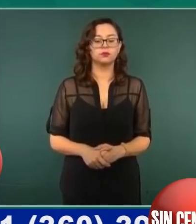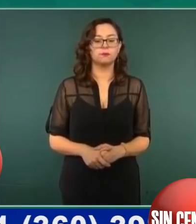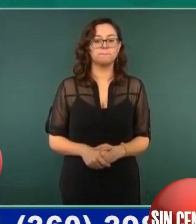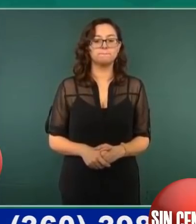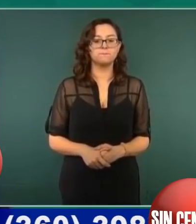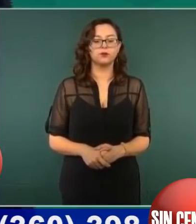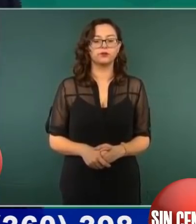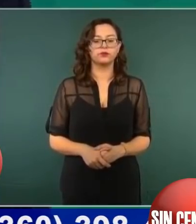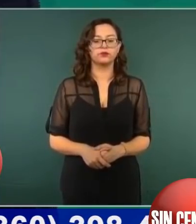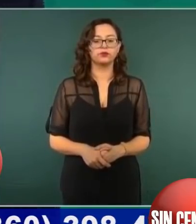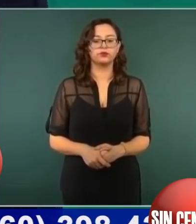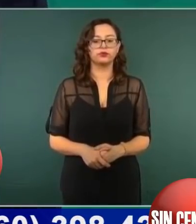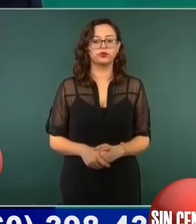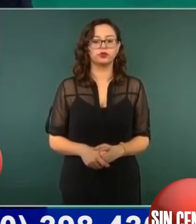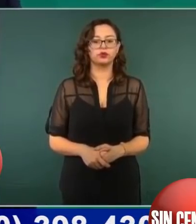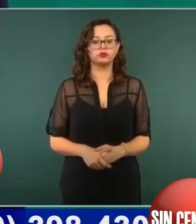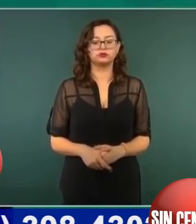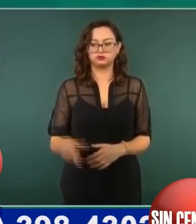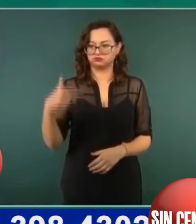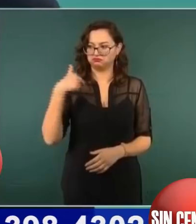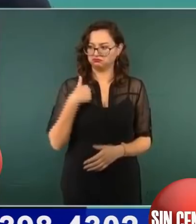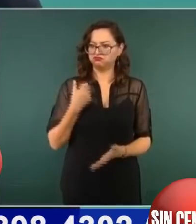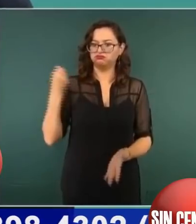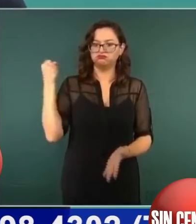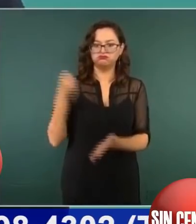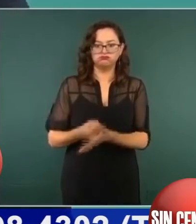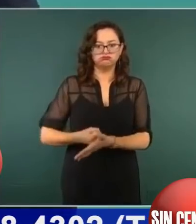es lo que voy a exigir?